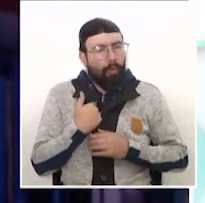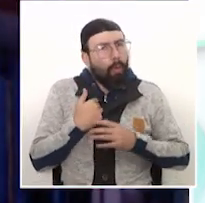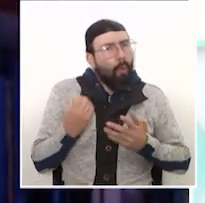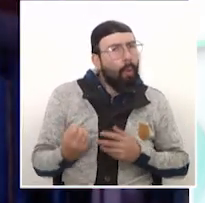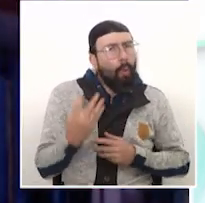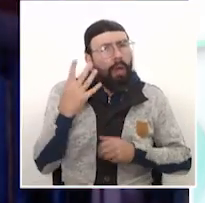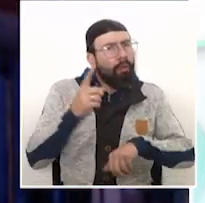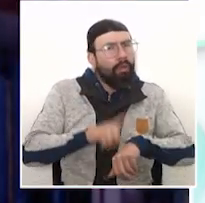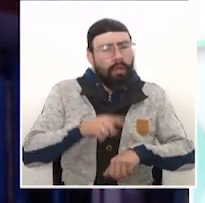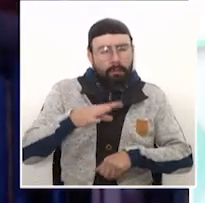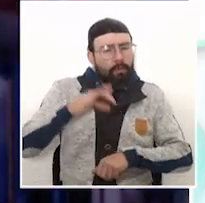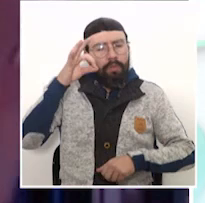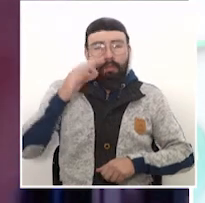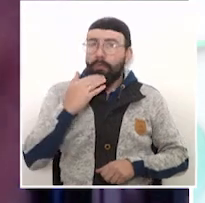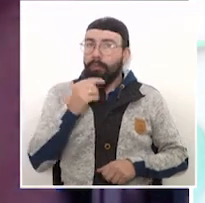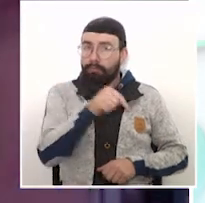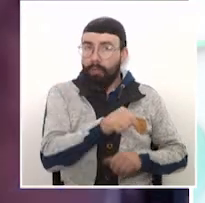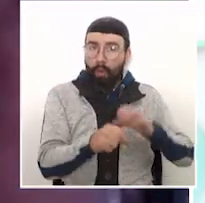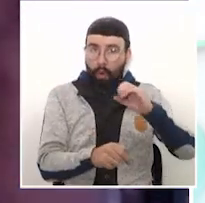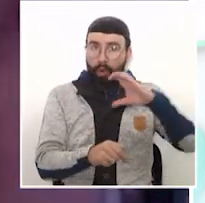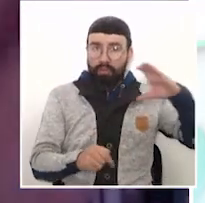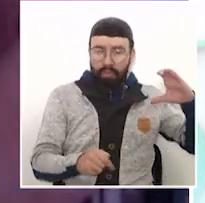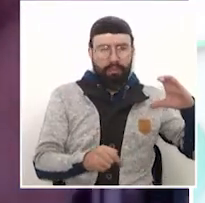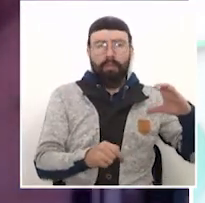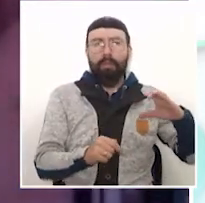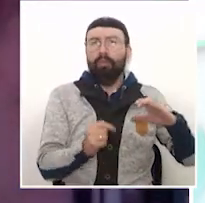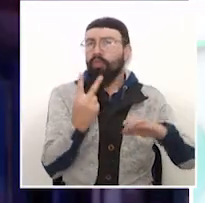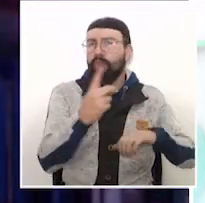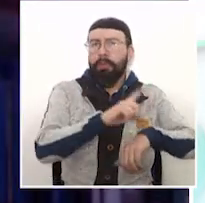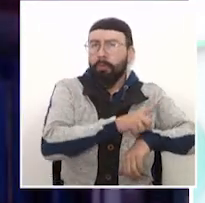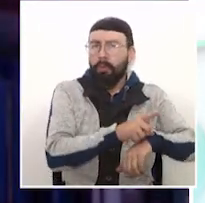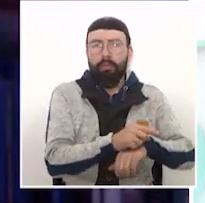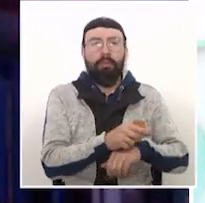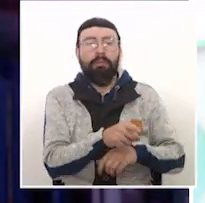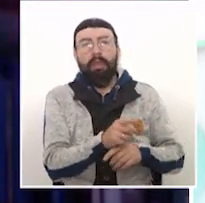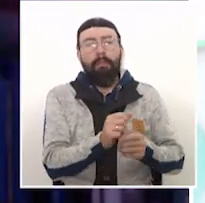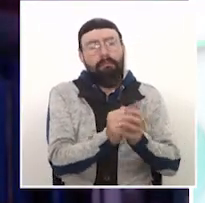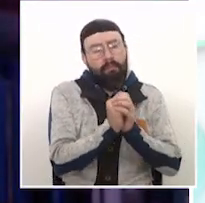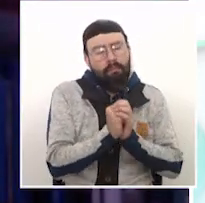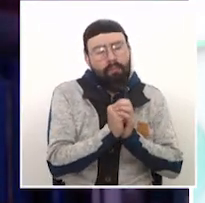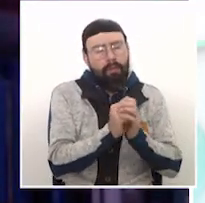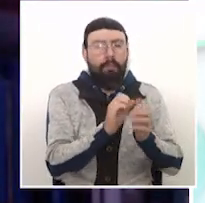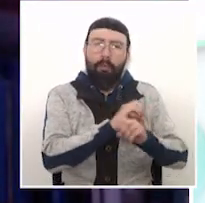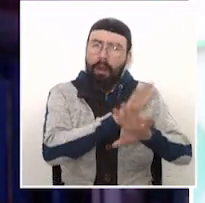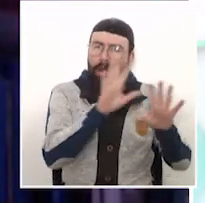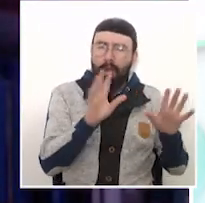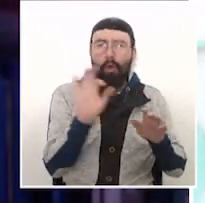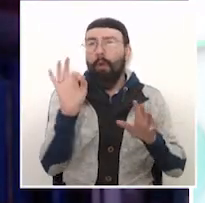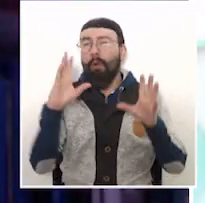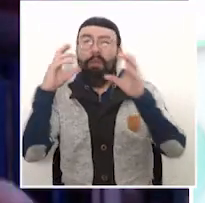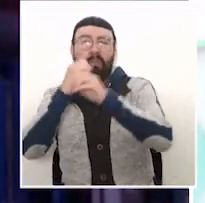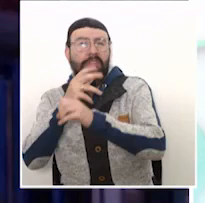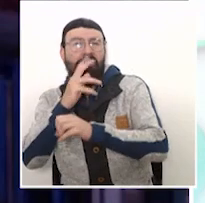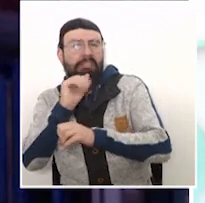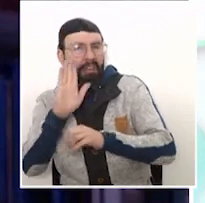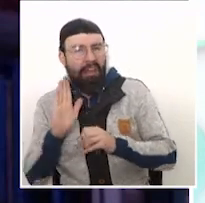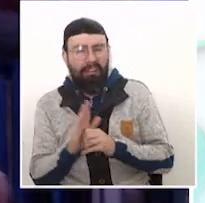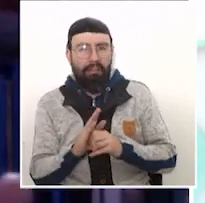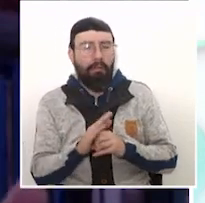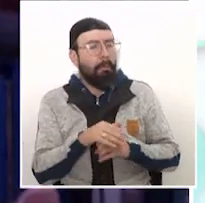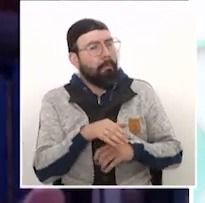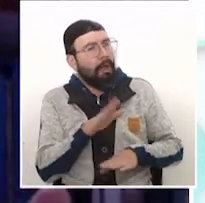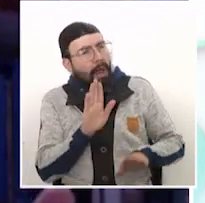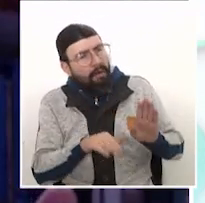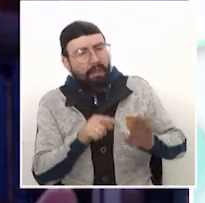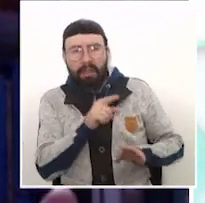raro, por lo menos en Occidente, rezar unos 2 minuticos en la mañana a la carrera, de pronto en la noche nada, o otros 2. Eso, el espíritu